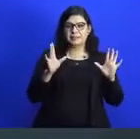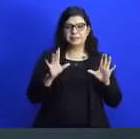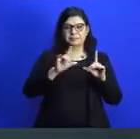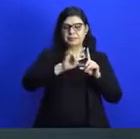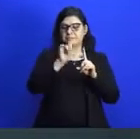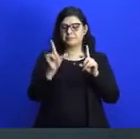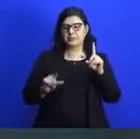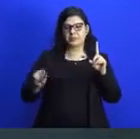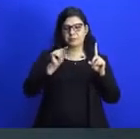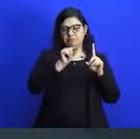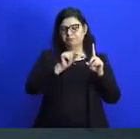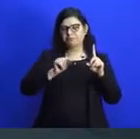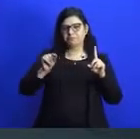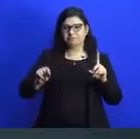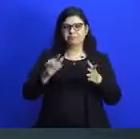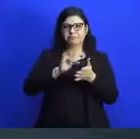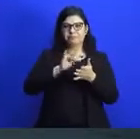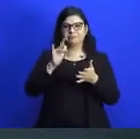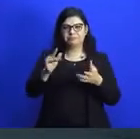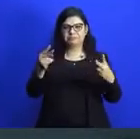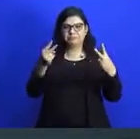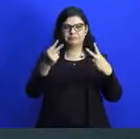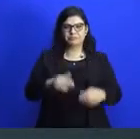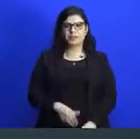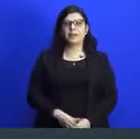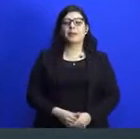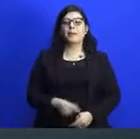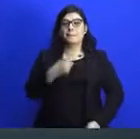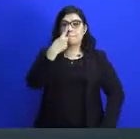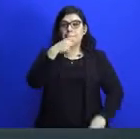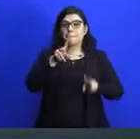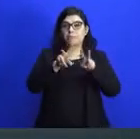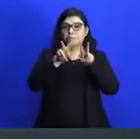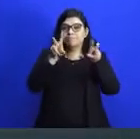del país. Para profundizar más sobre este tema,